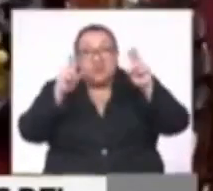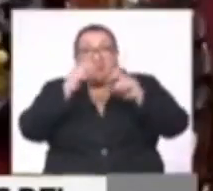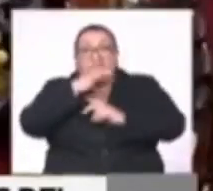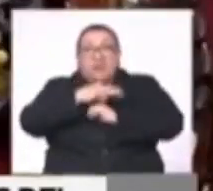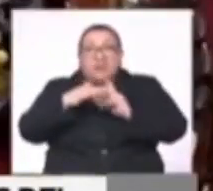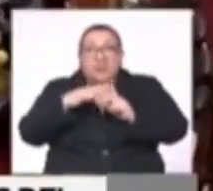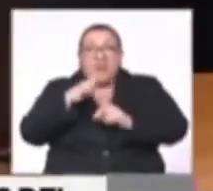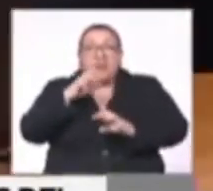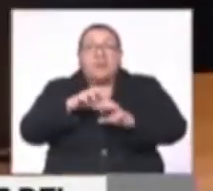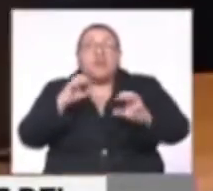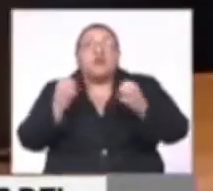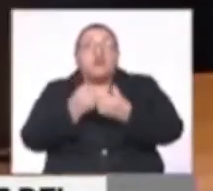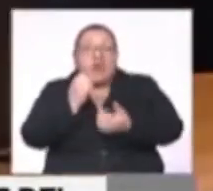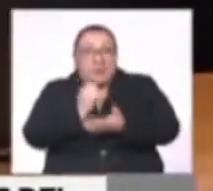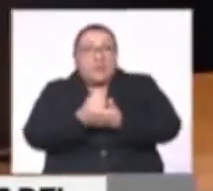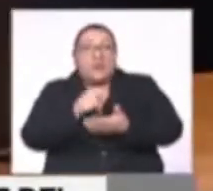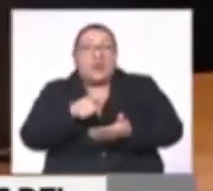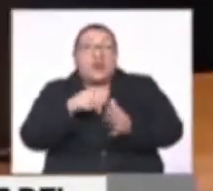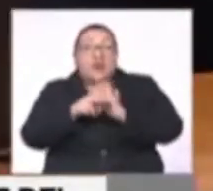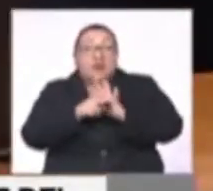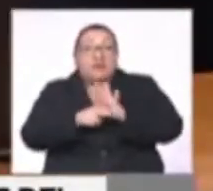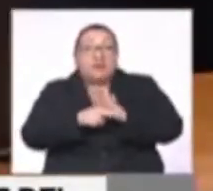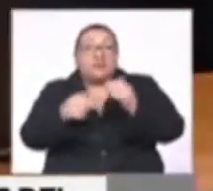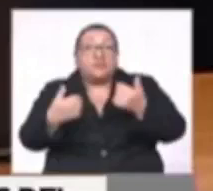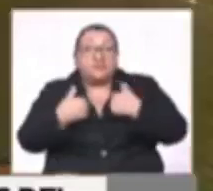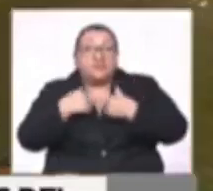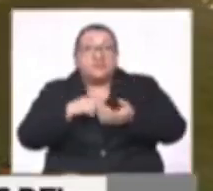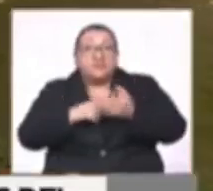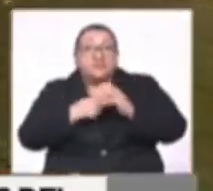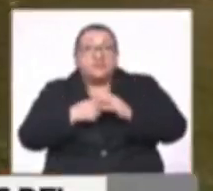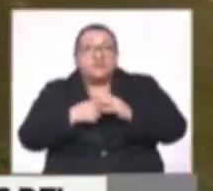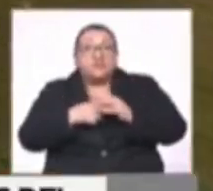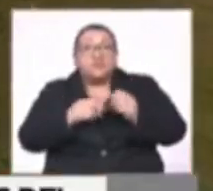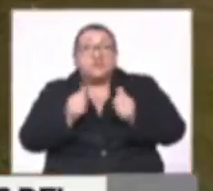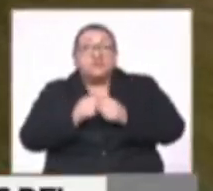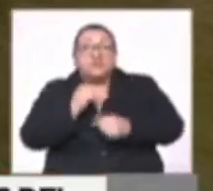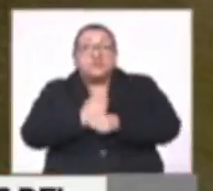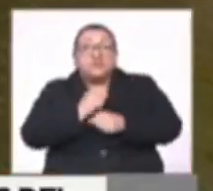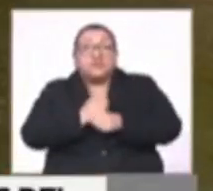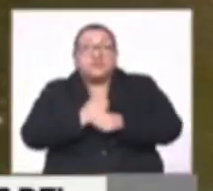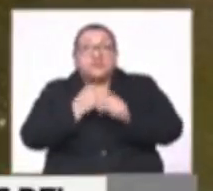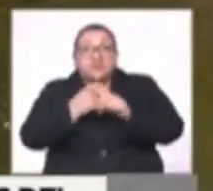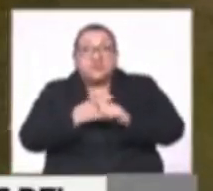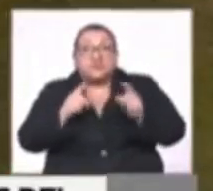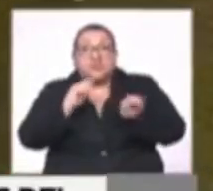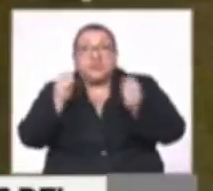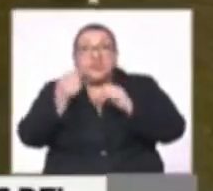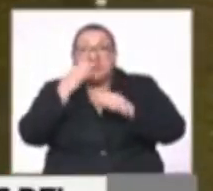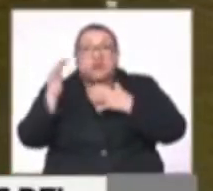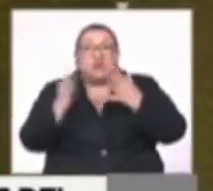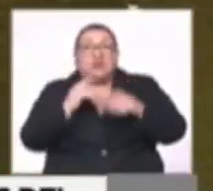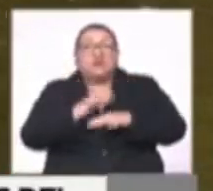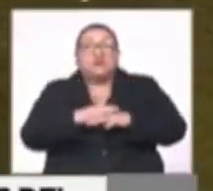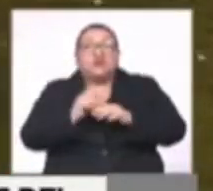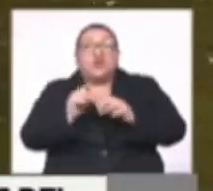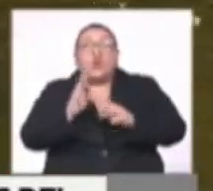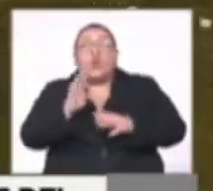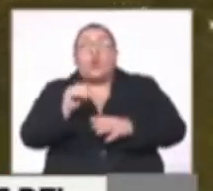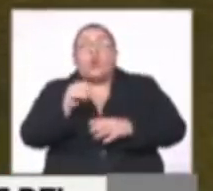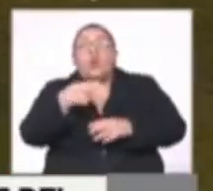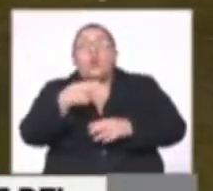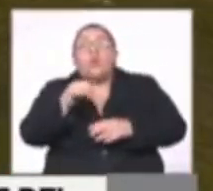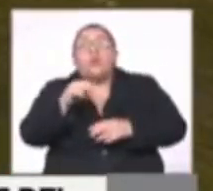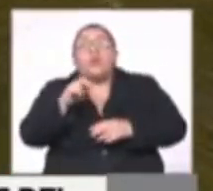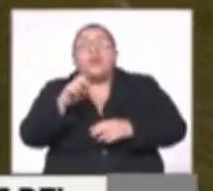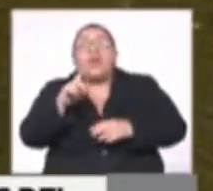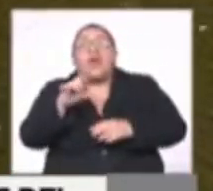Pleno del Congreso de la República. La norma tiene por finalidad contribuir a mitigar los efectos adversos del cambio climático sobre los humedales, así como